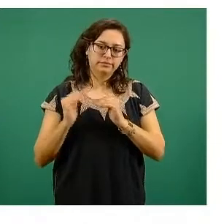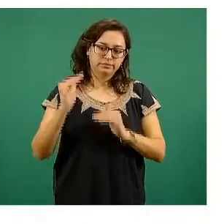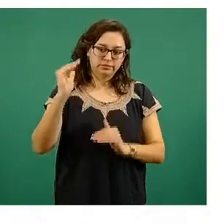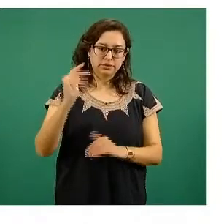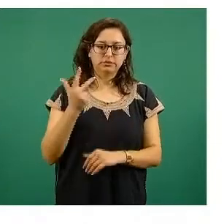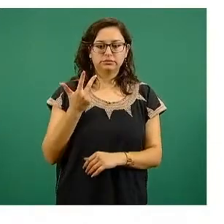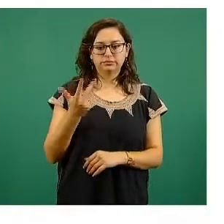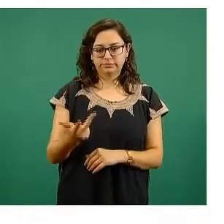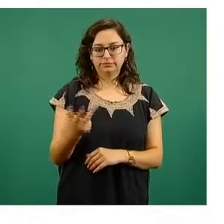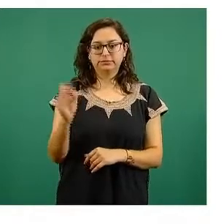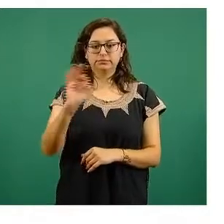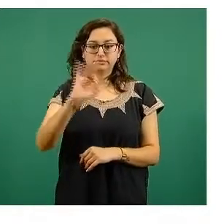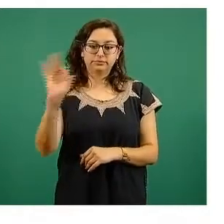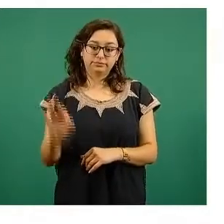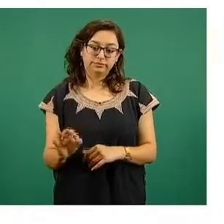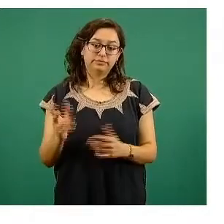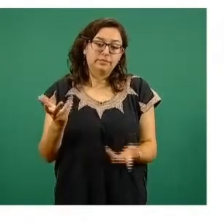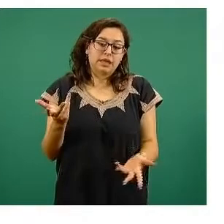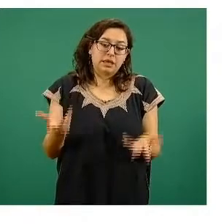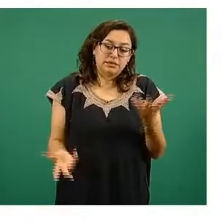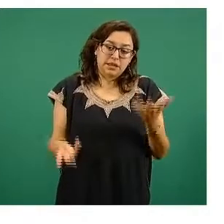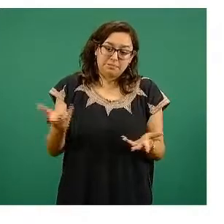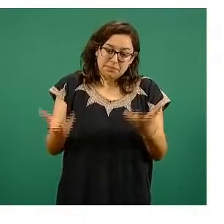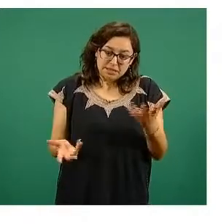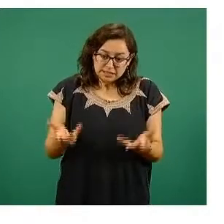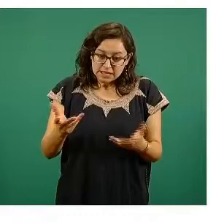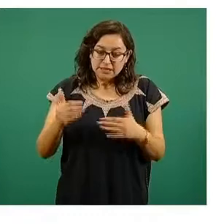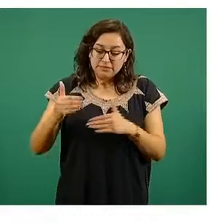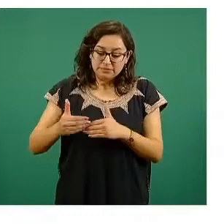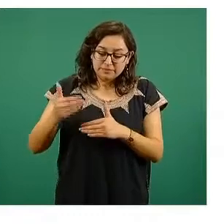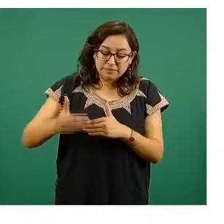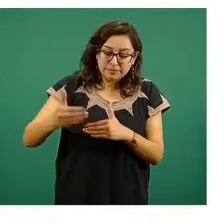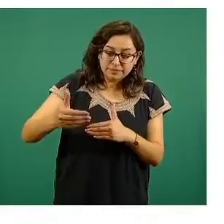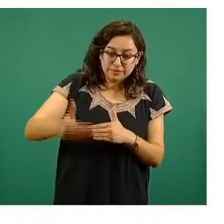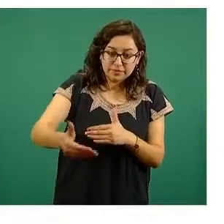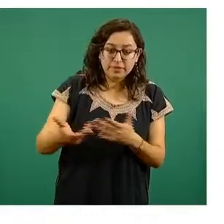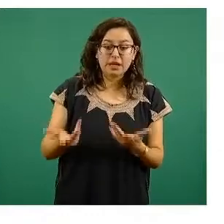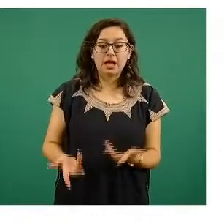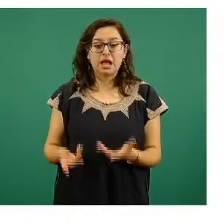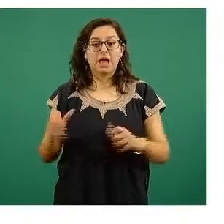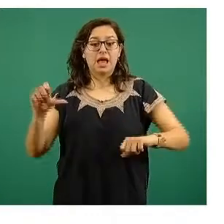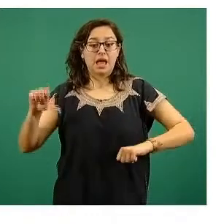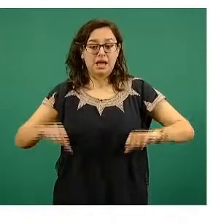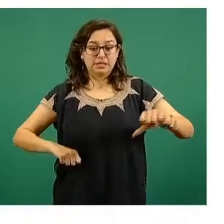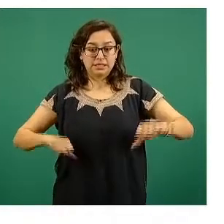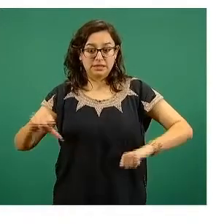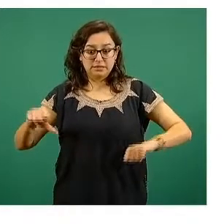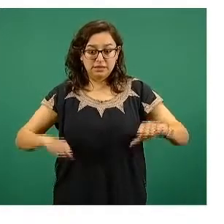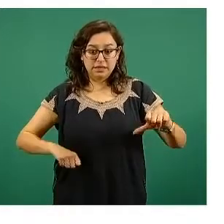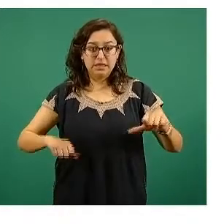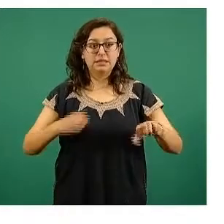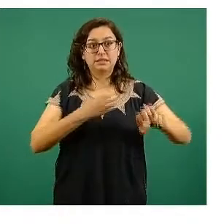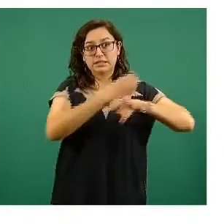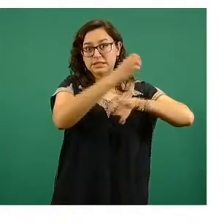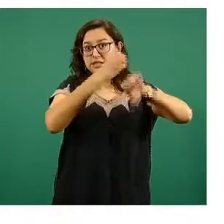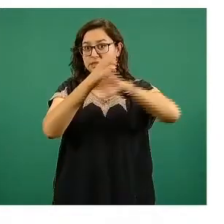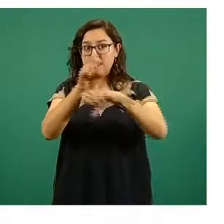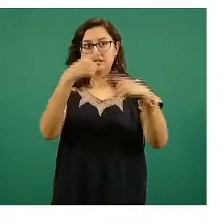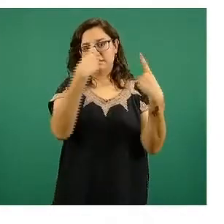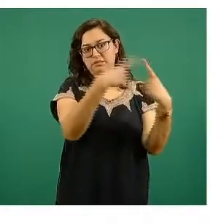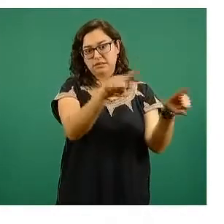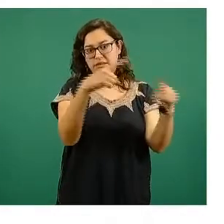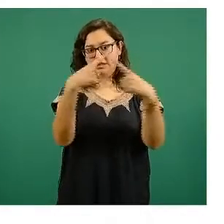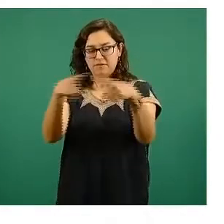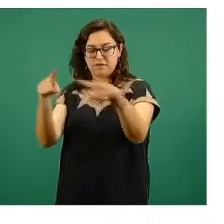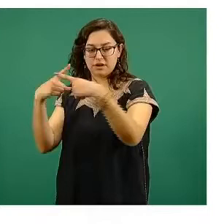esto puede variar de acuerdo a cada uno de las actividades dentro de los estados, y también